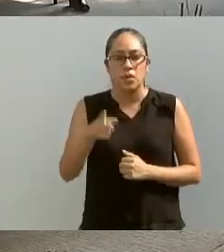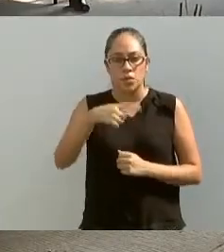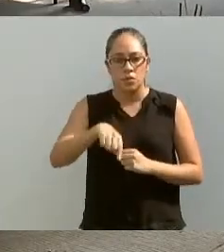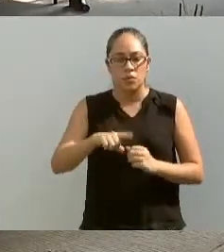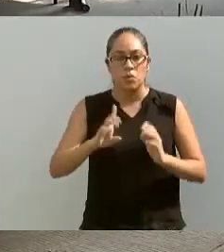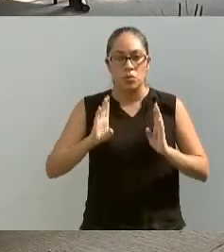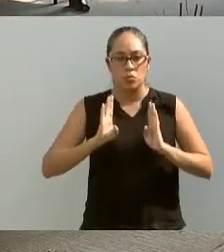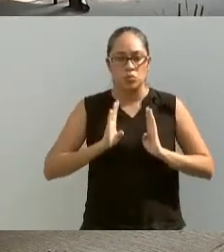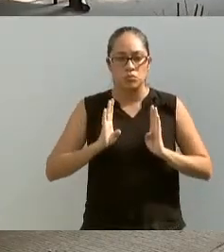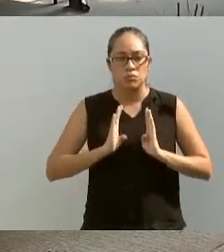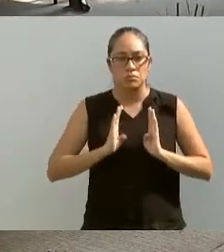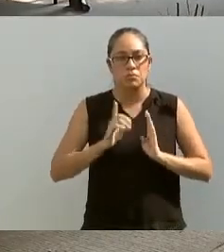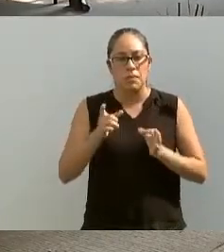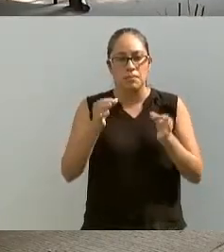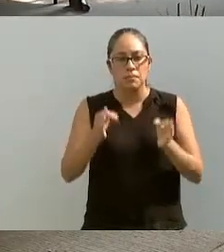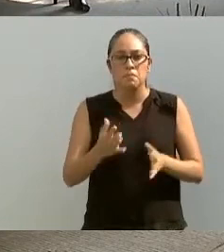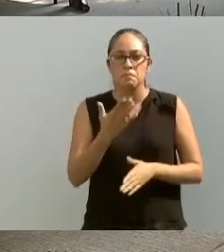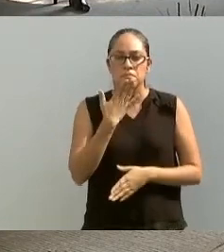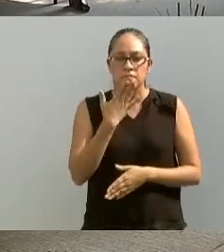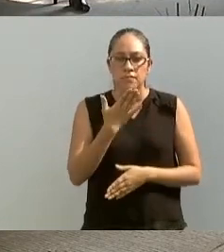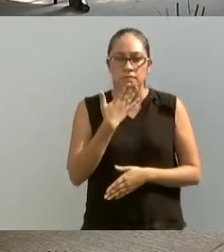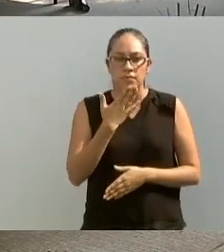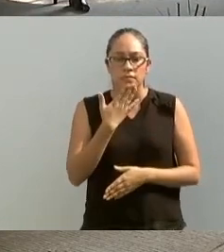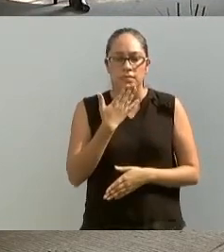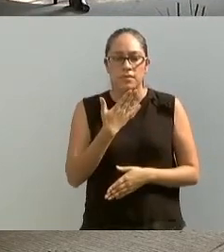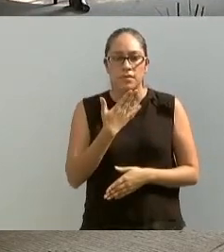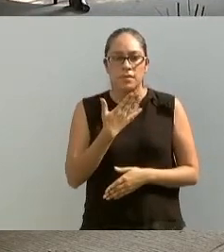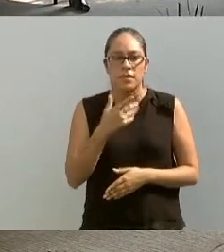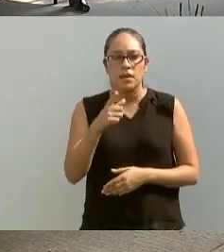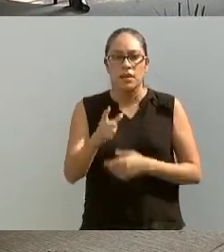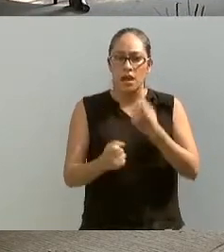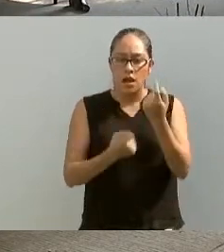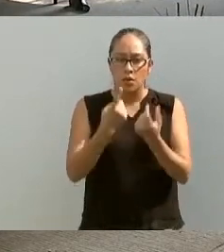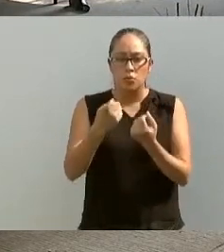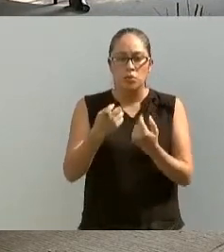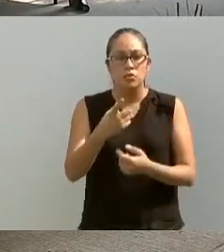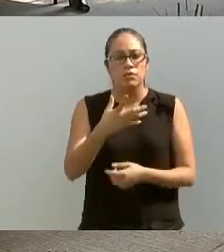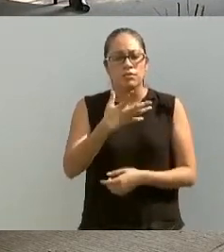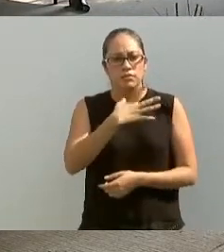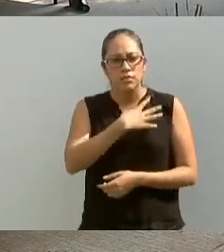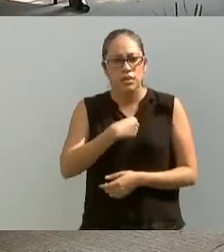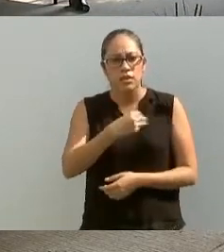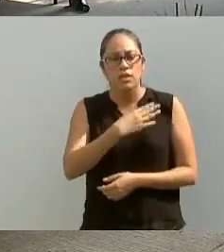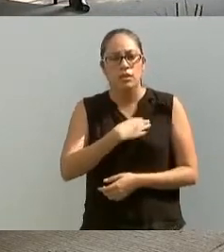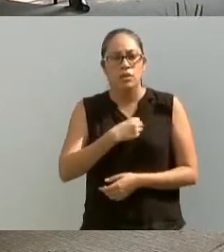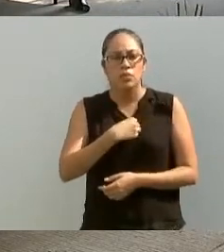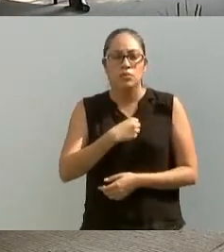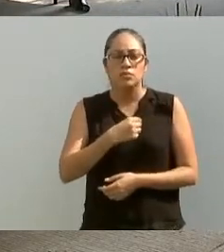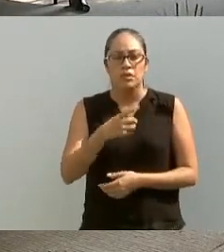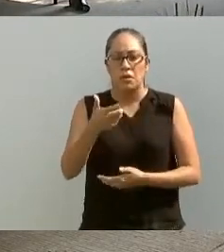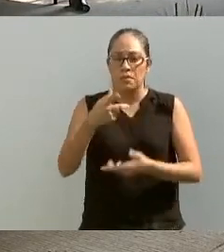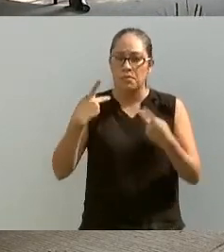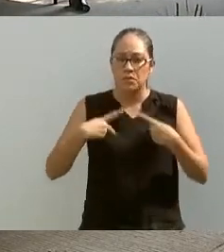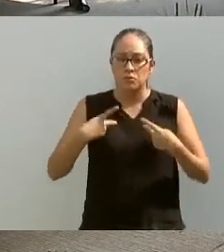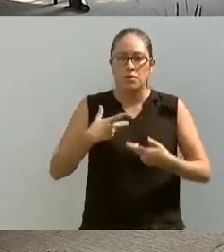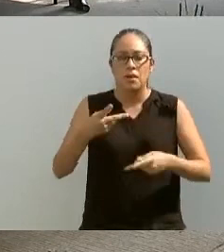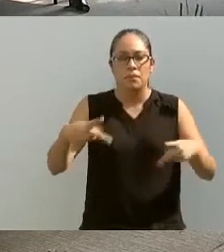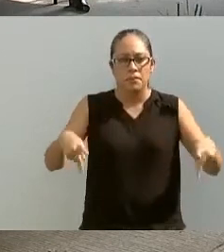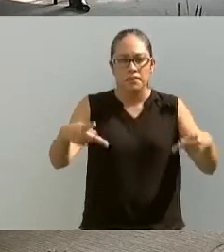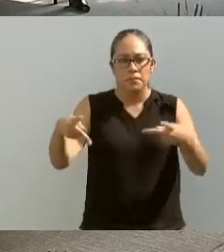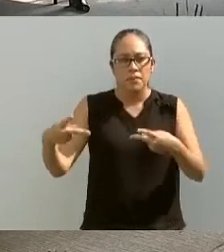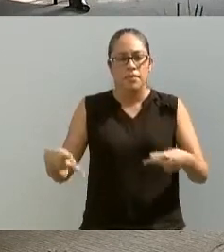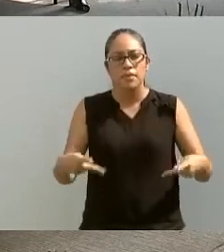pueblo uniformado, hijos de campesinos, hijos de obreros, hijos de comerciantes, hijos